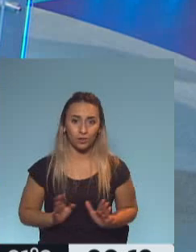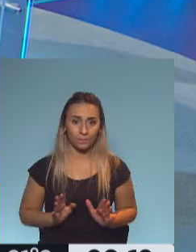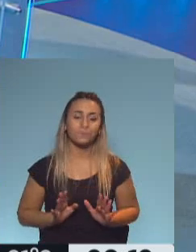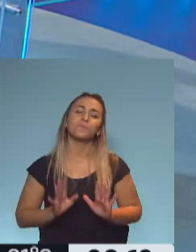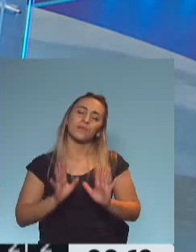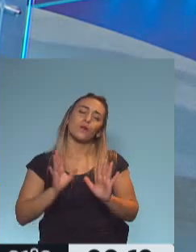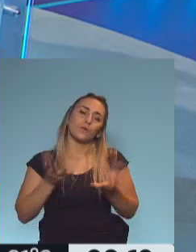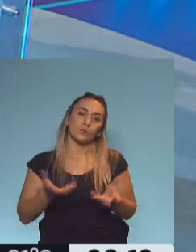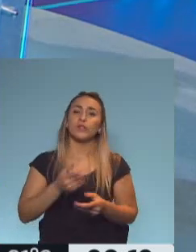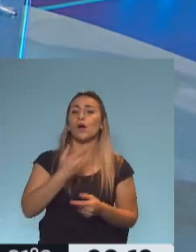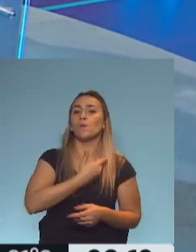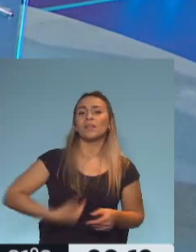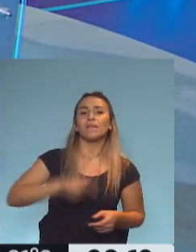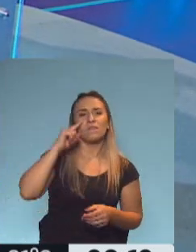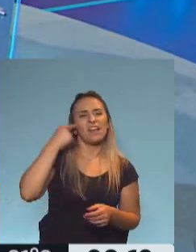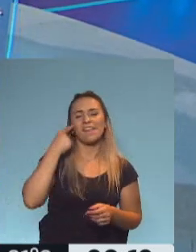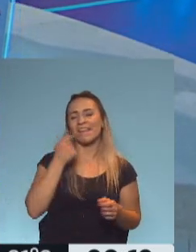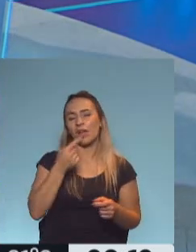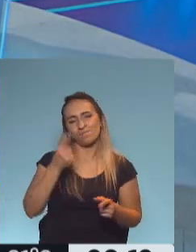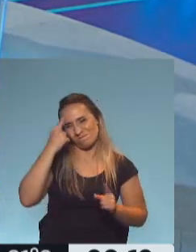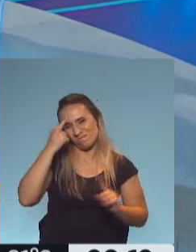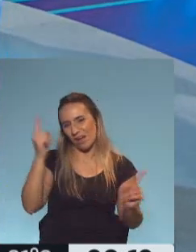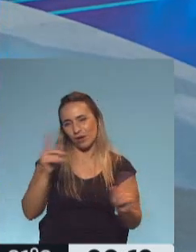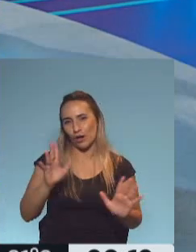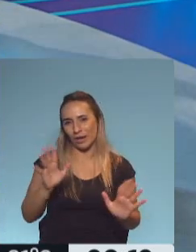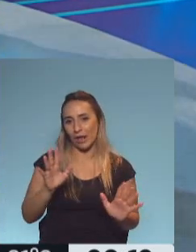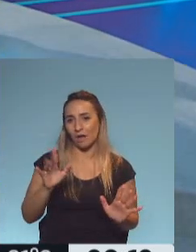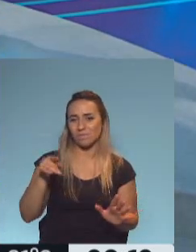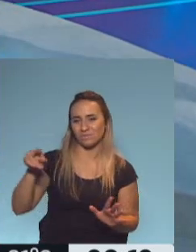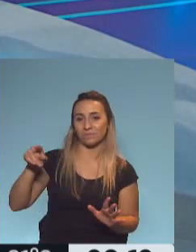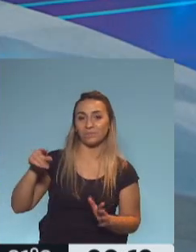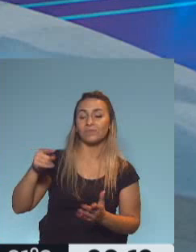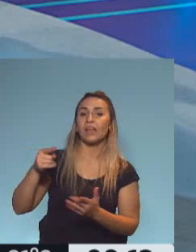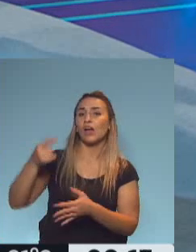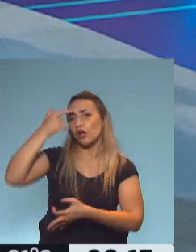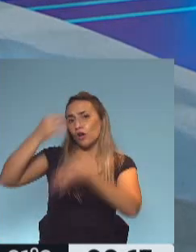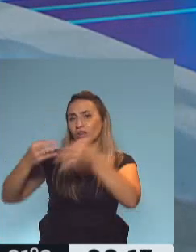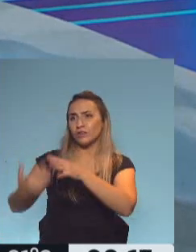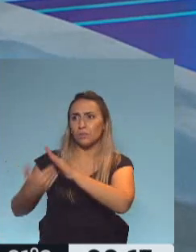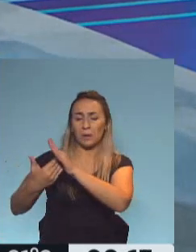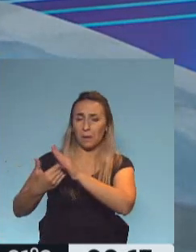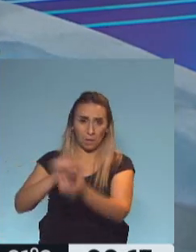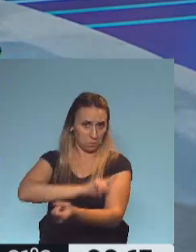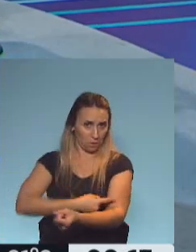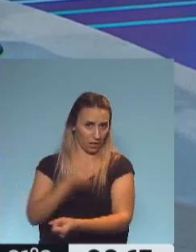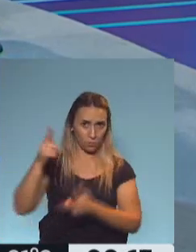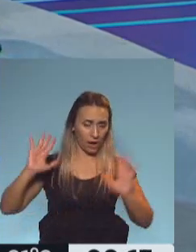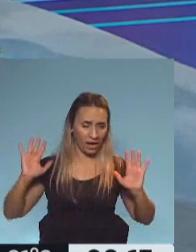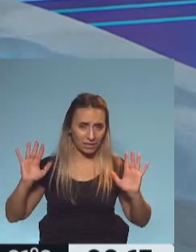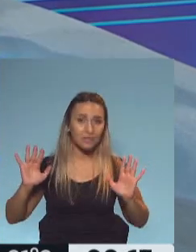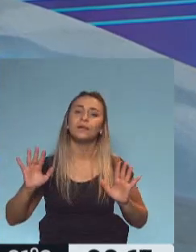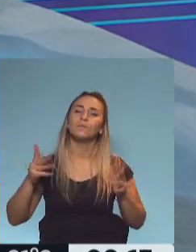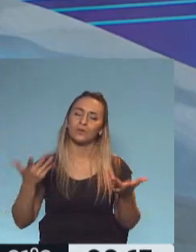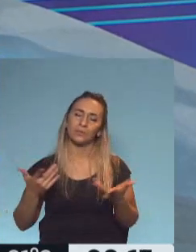porque Alberto Fernández dijo que él no cree que tenga potestad, ¿no? la Corte Suprema para tratar esto. Sí, evidentemente es una movida